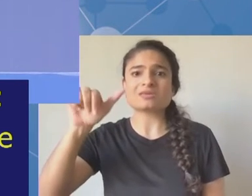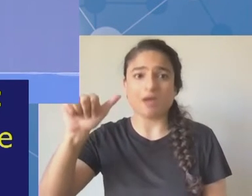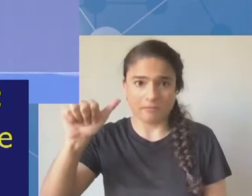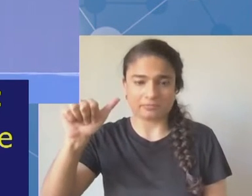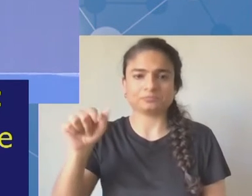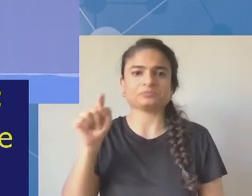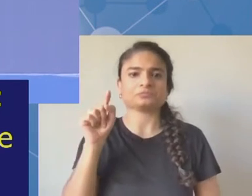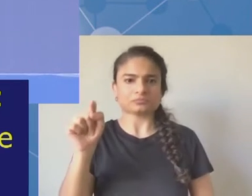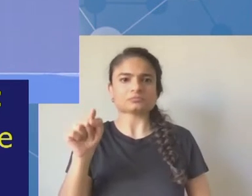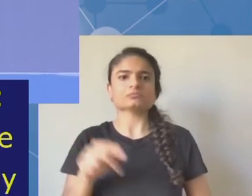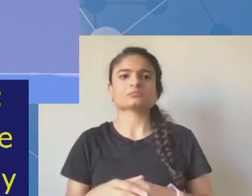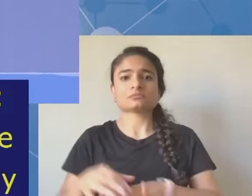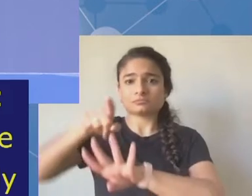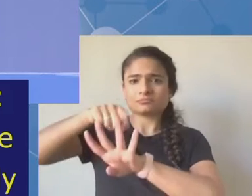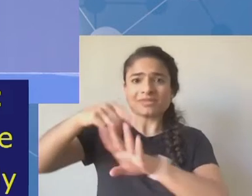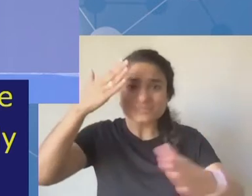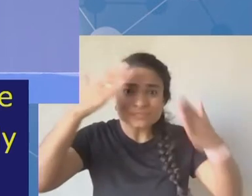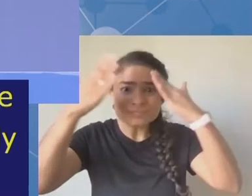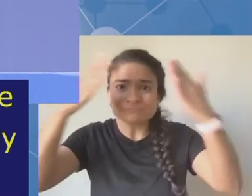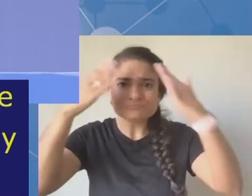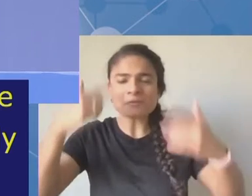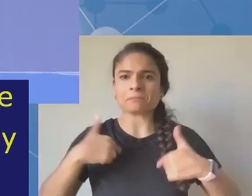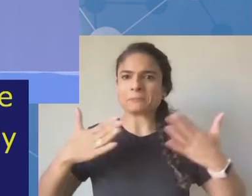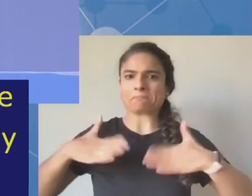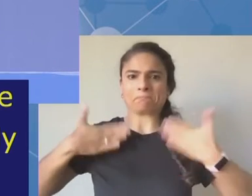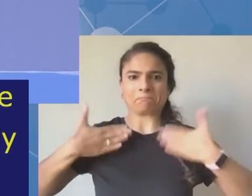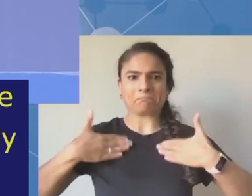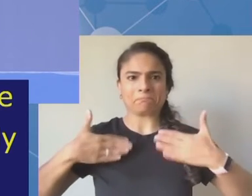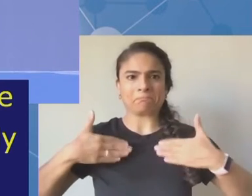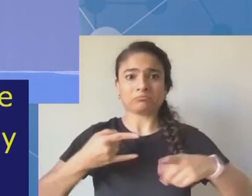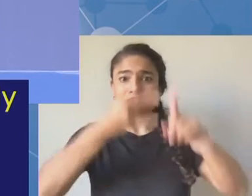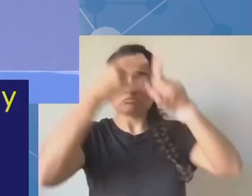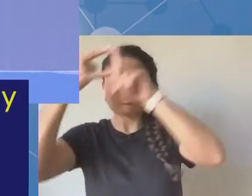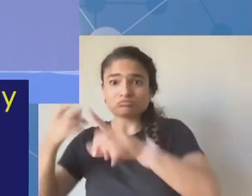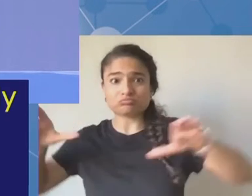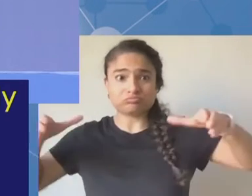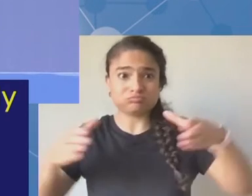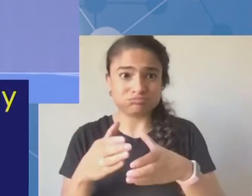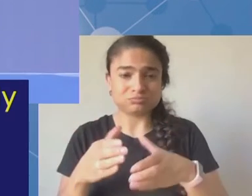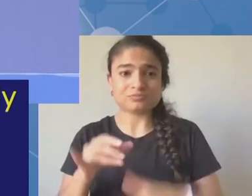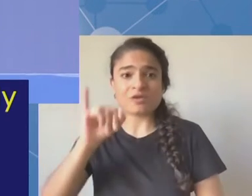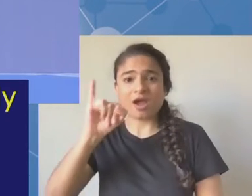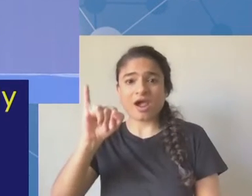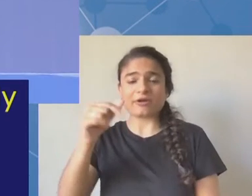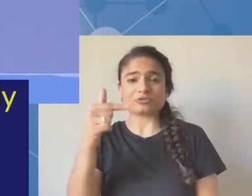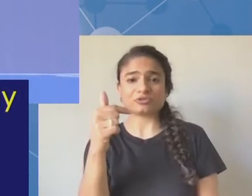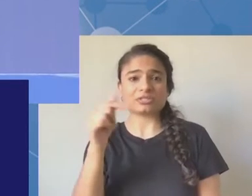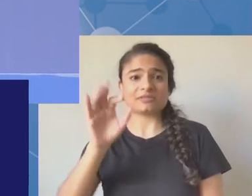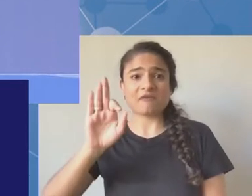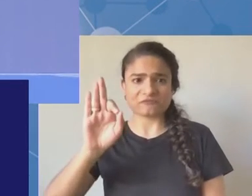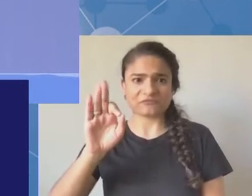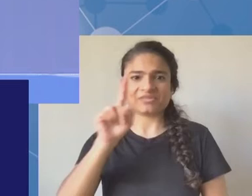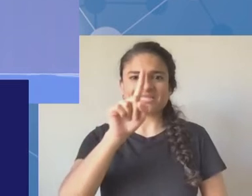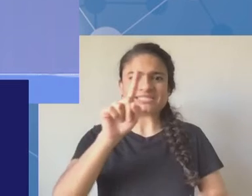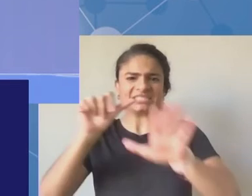secretaria general adjunta de la ONU. Sean muy bienvenidos a este foro de gobernanza de Internet en